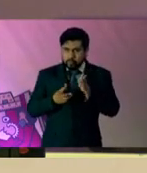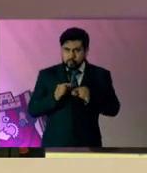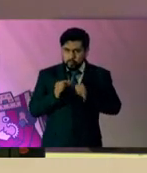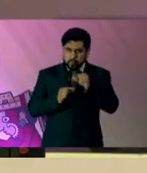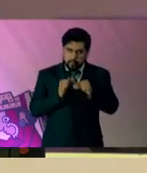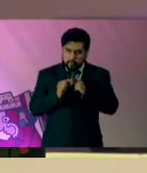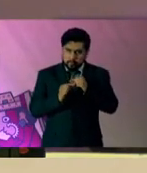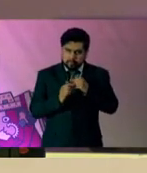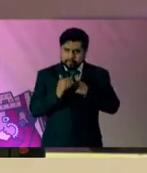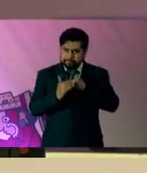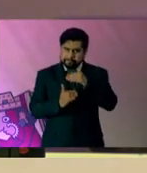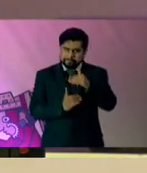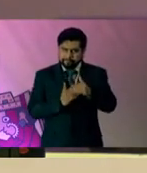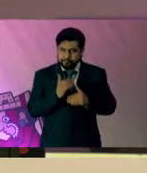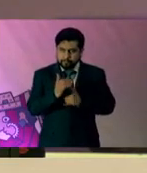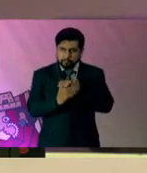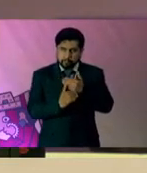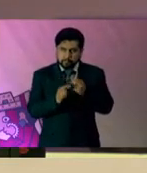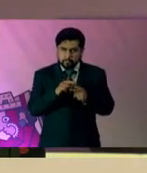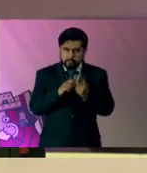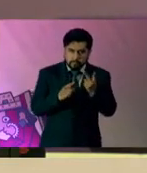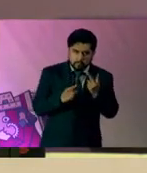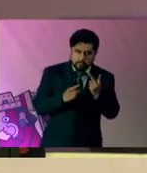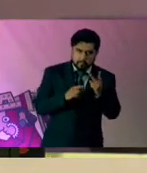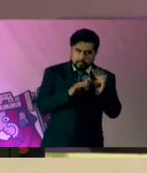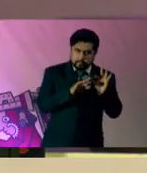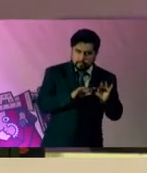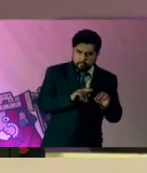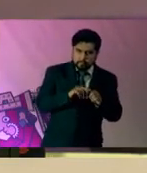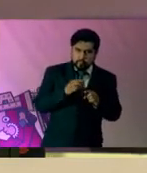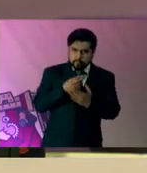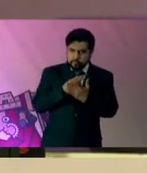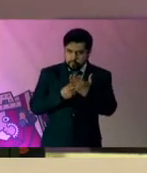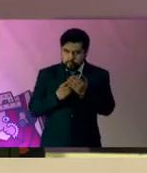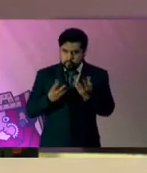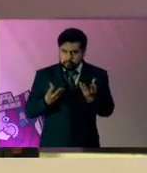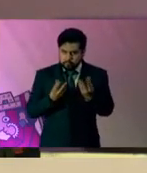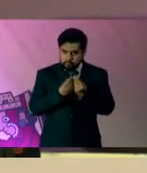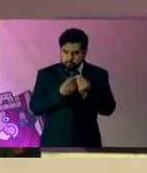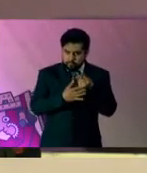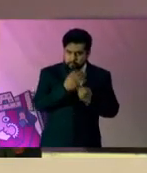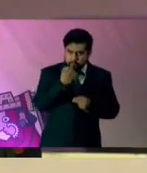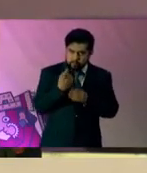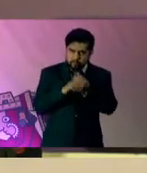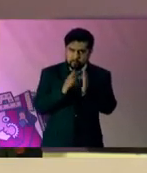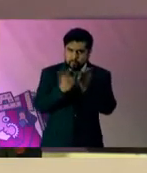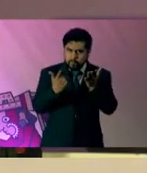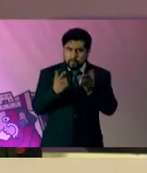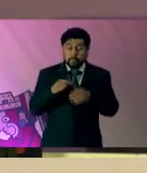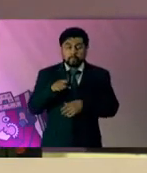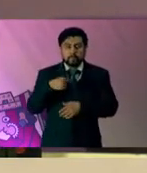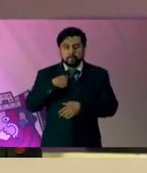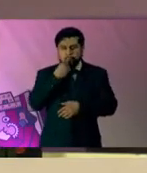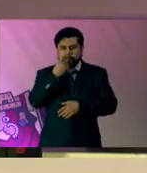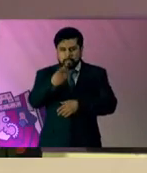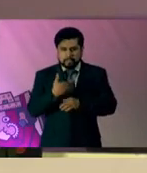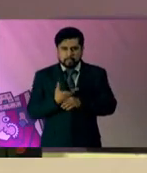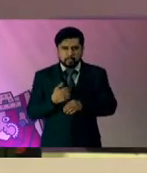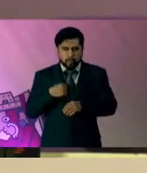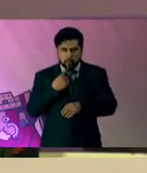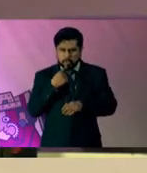estas dos este pues mira te voy a confesar que a mí me hubiera encantado y no es que jaén